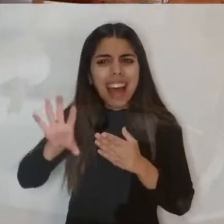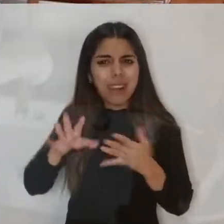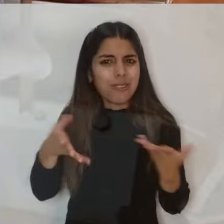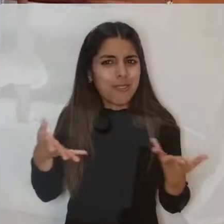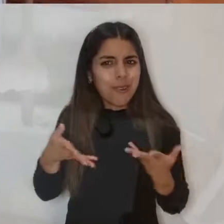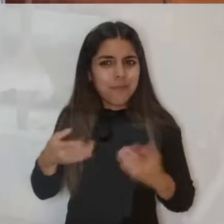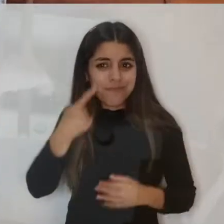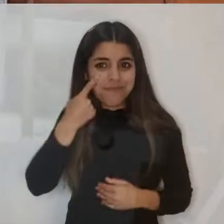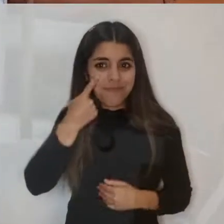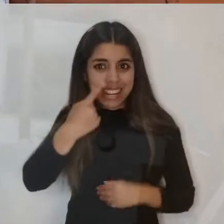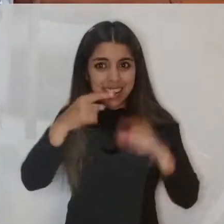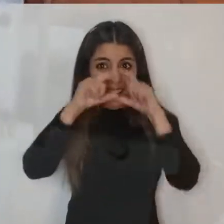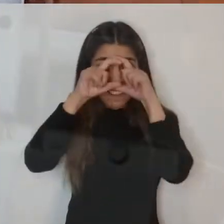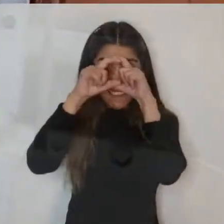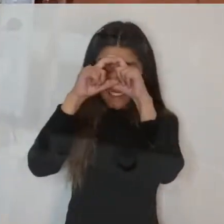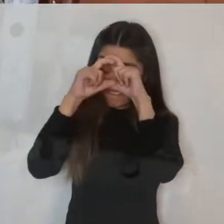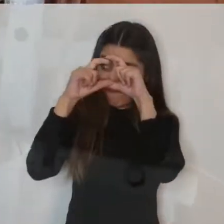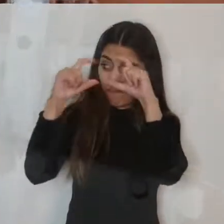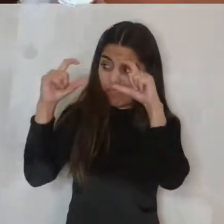como